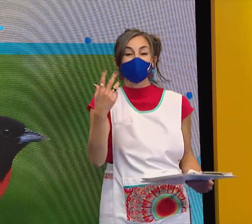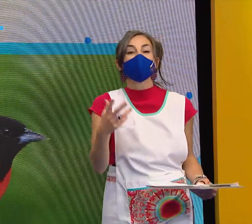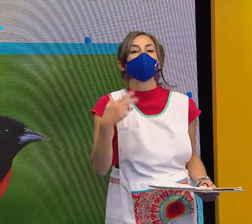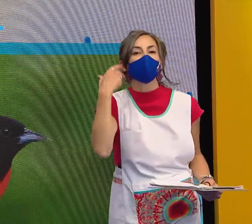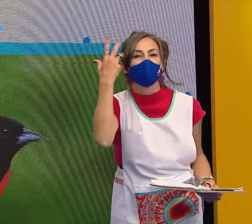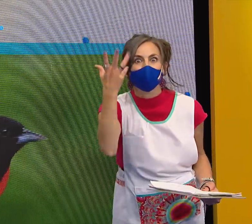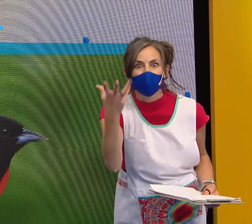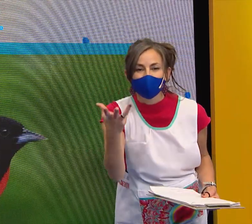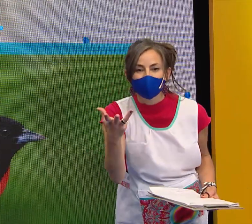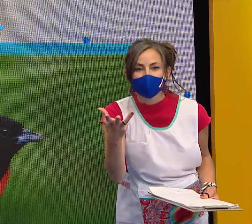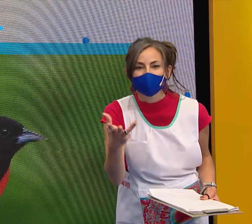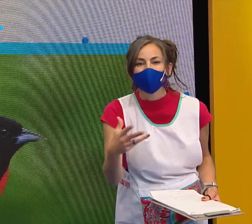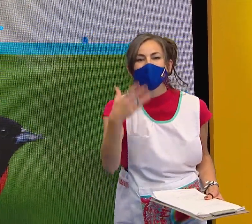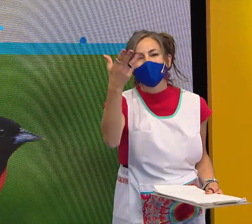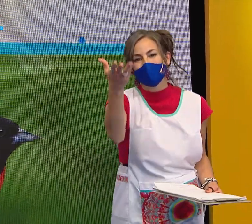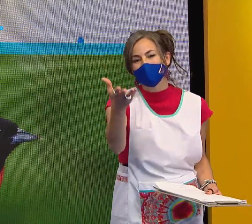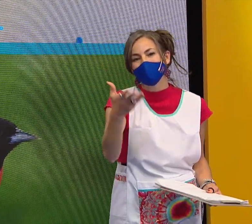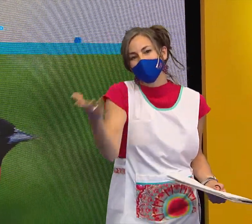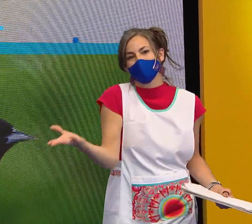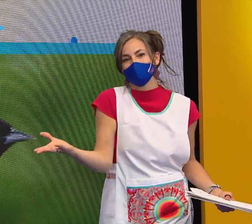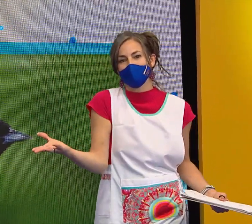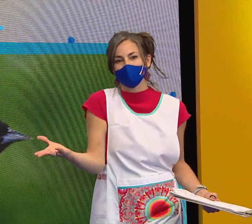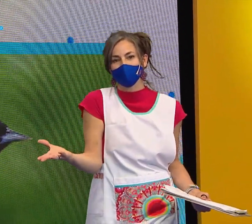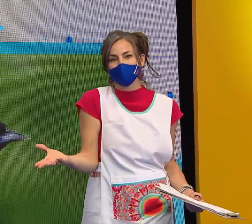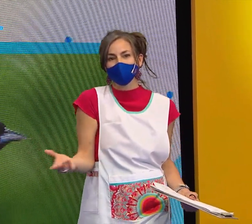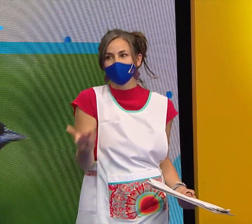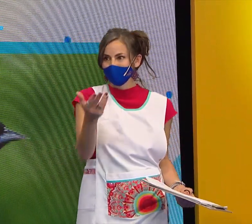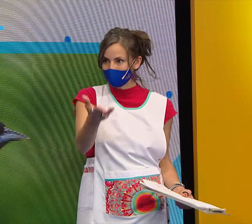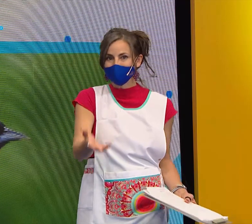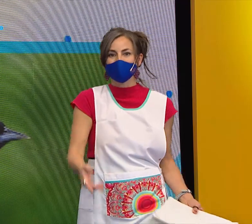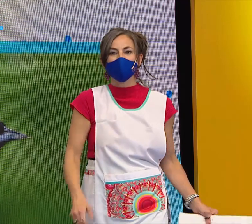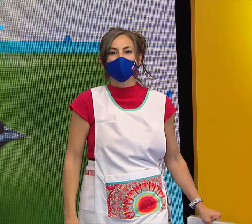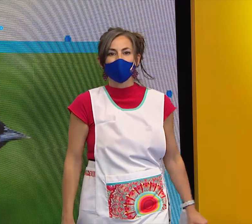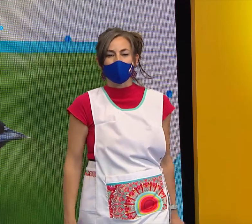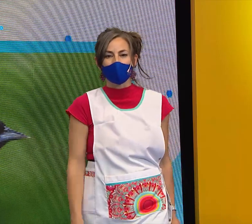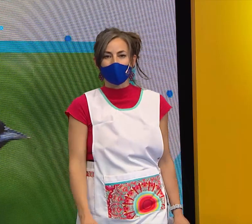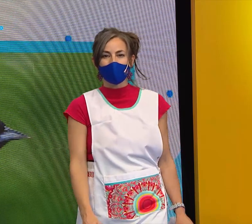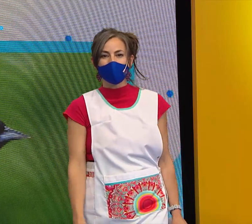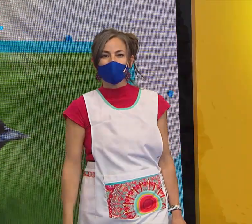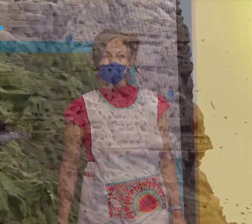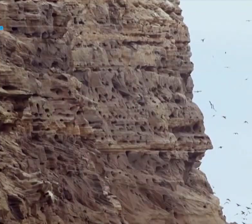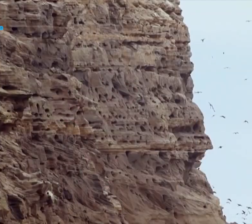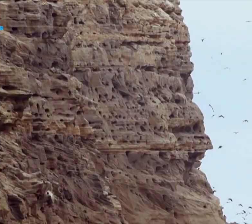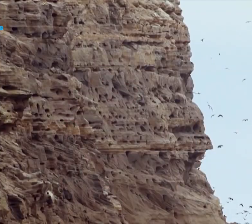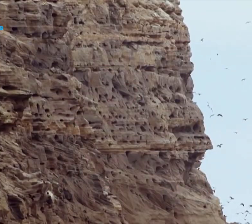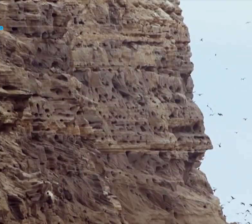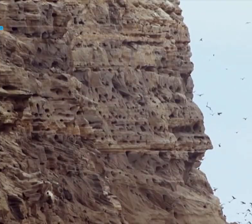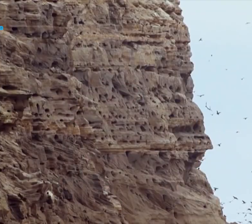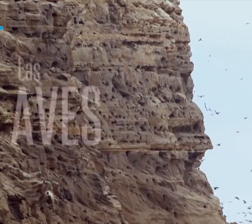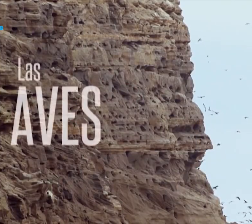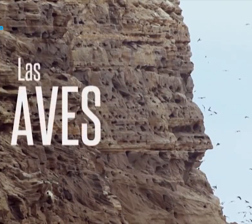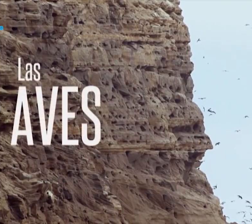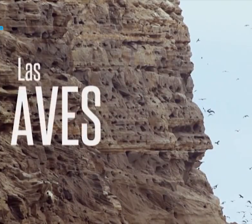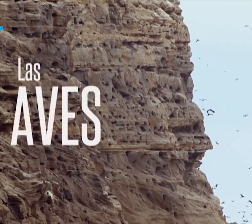para empezar a agudizar la observación y aprender de los que saben, ¿no es cierto? Vamos a verlo. A ver. ¡A la carga,